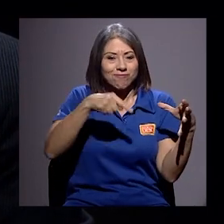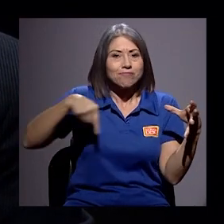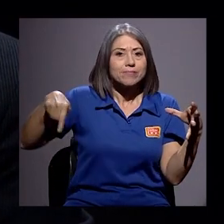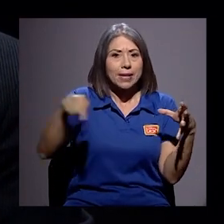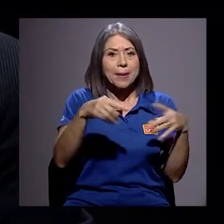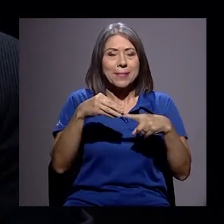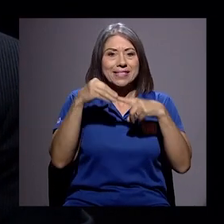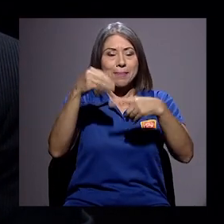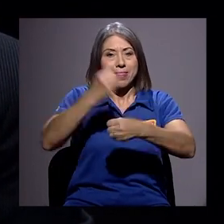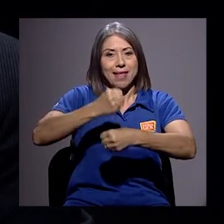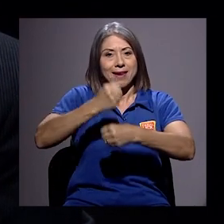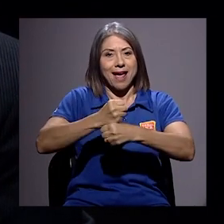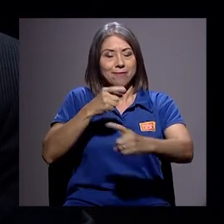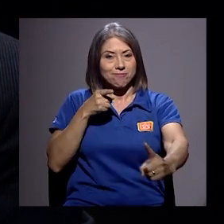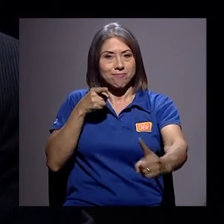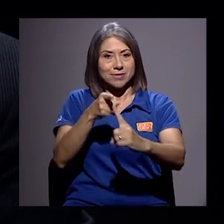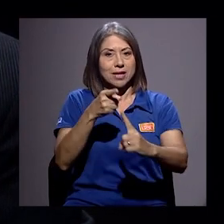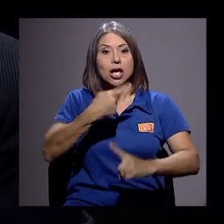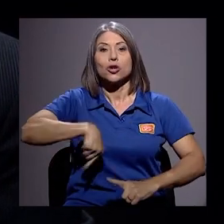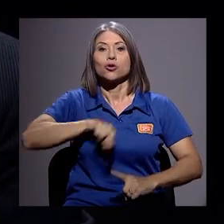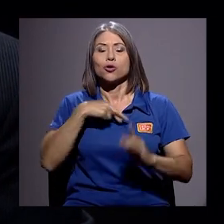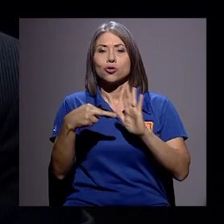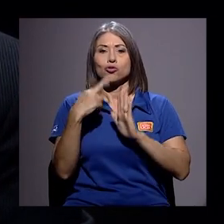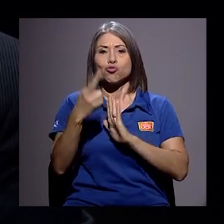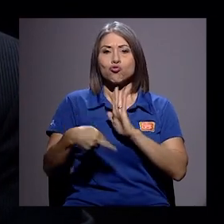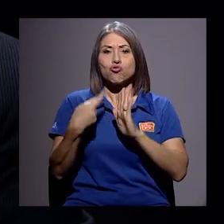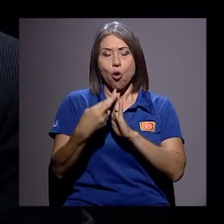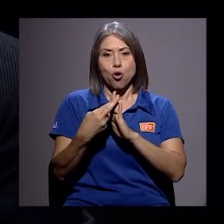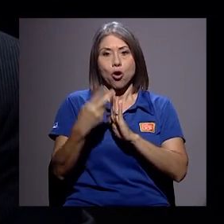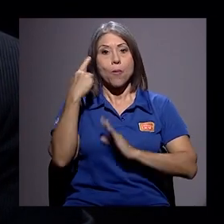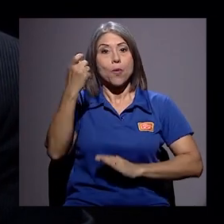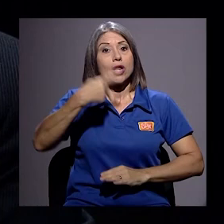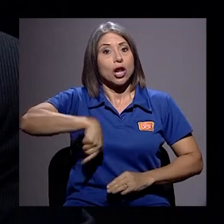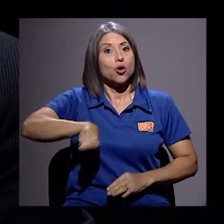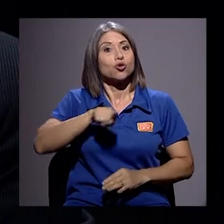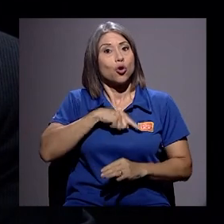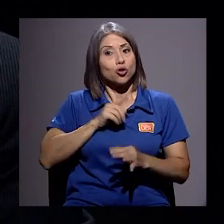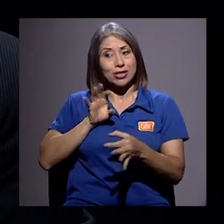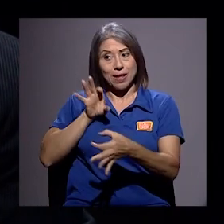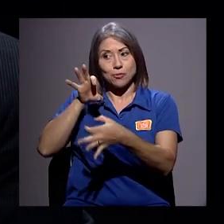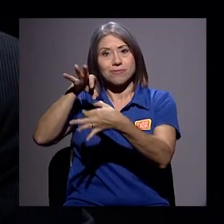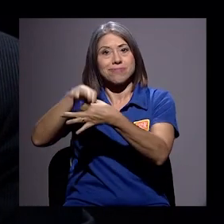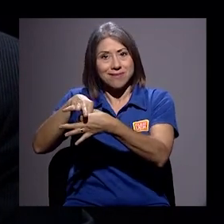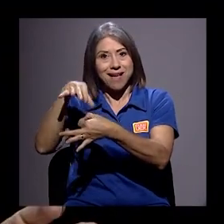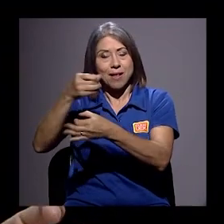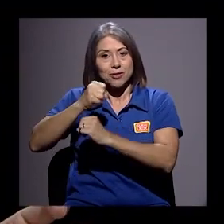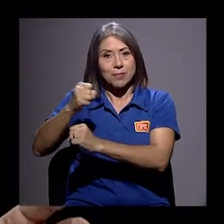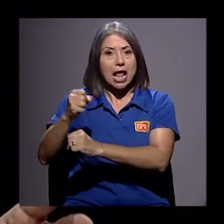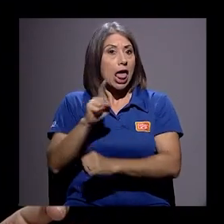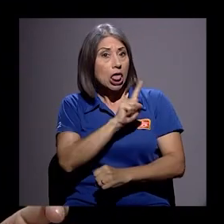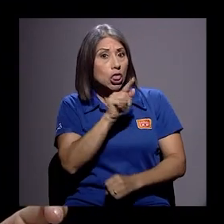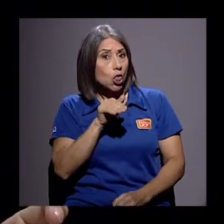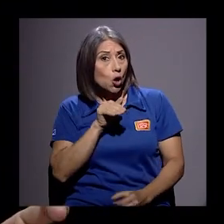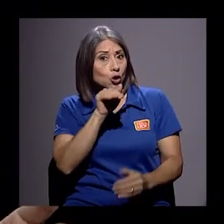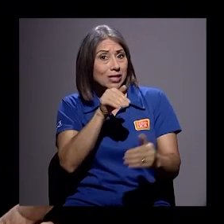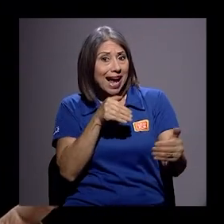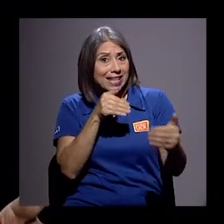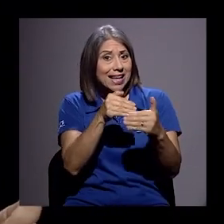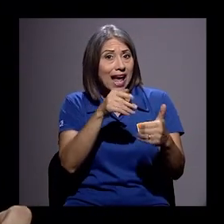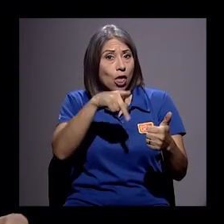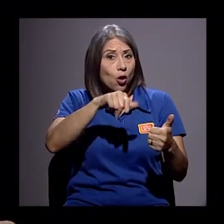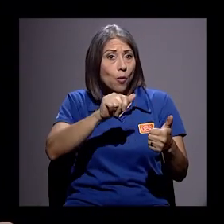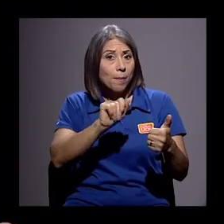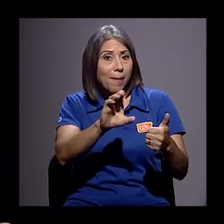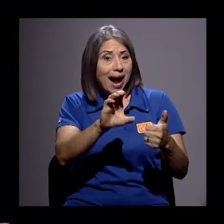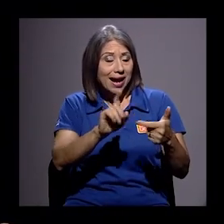principal tarea y nosotros ahí jugamos un rol fundamental porque no somos ajenos a la municipalidad no nos hemos acercado al parque no se han acercado y no